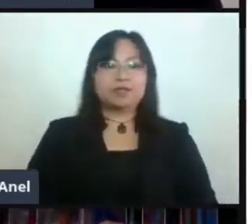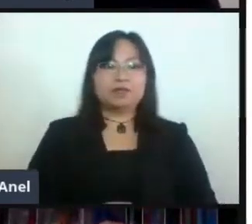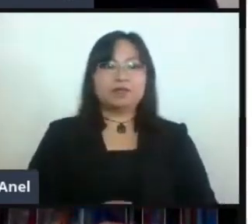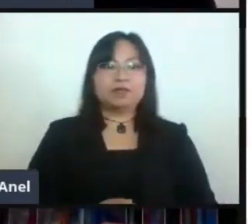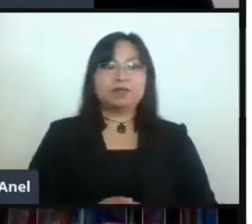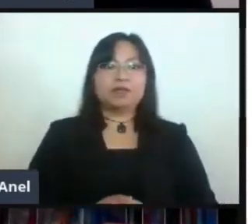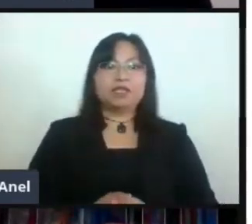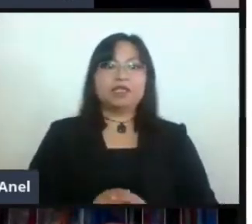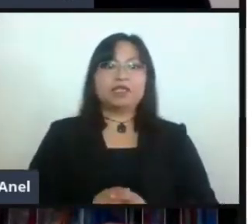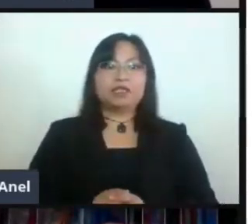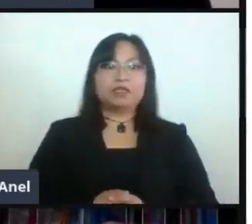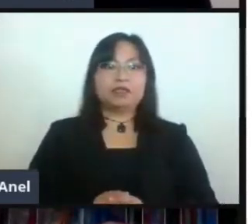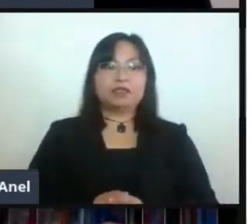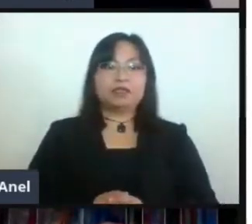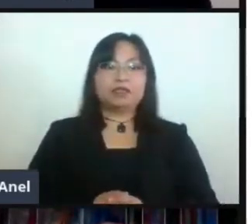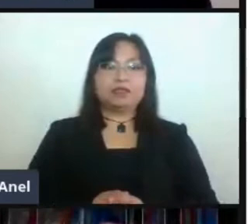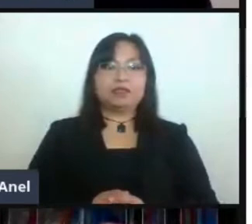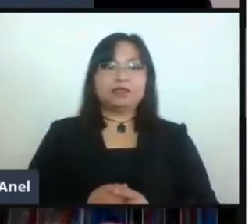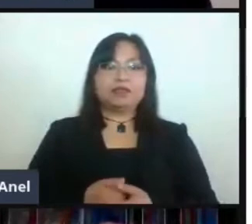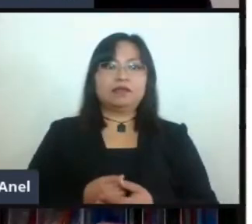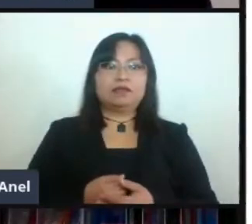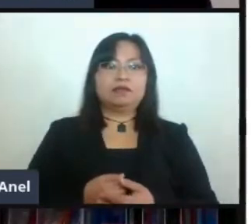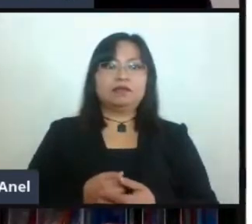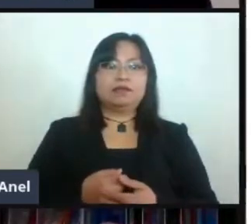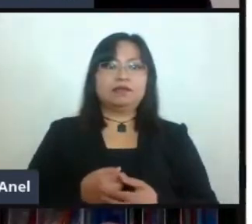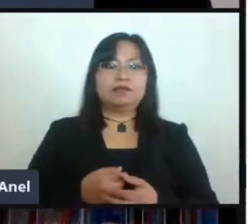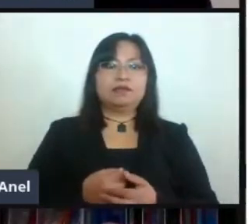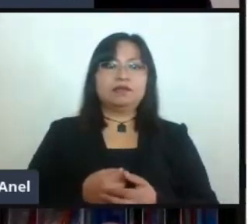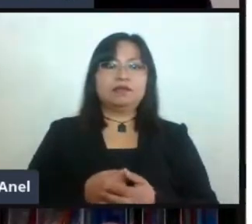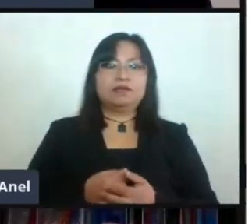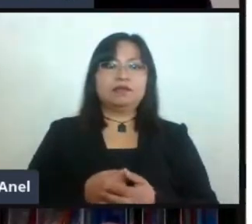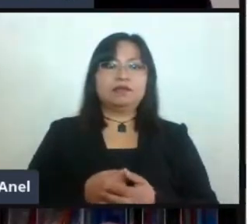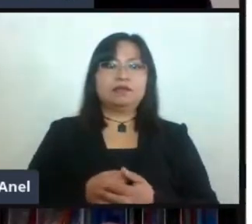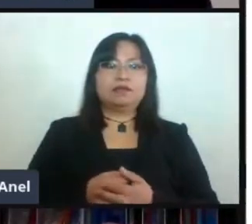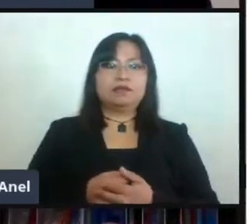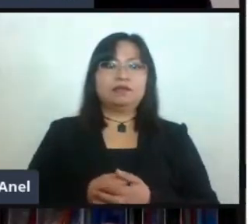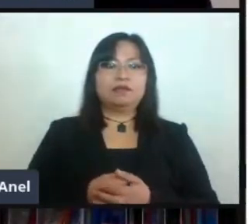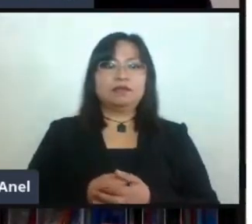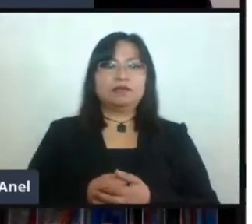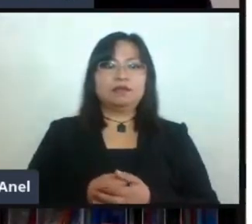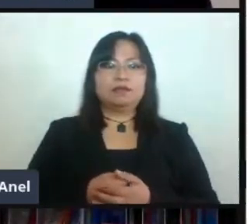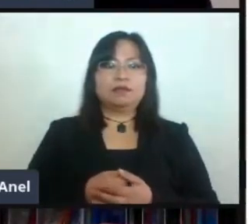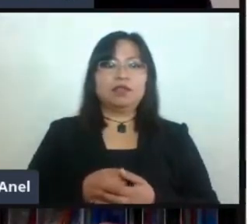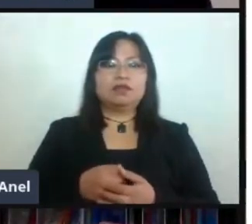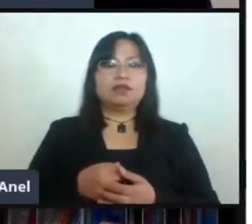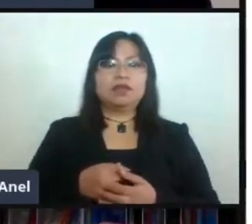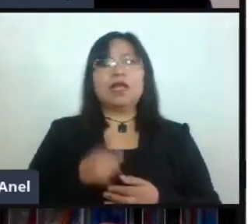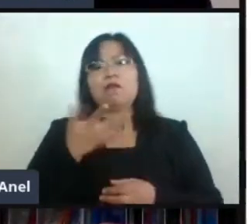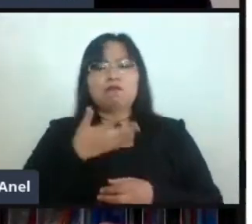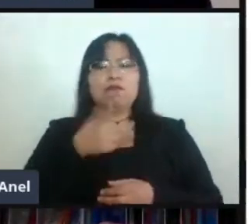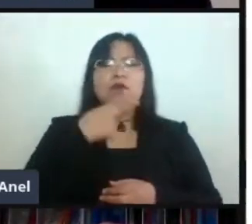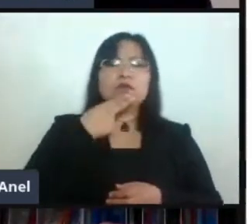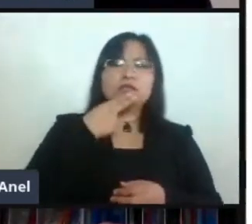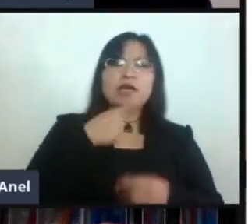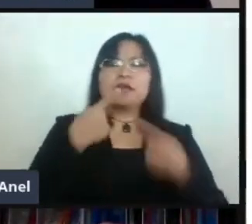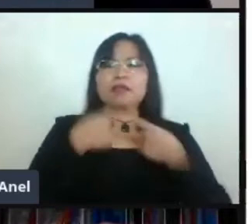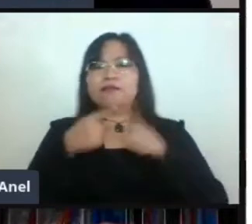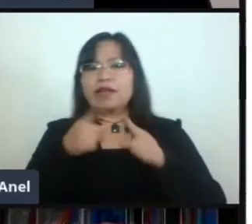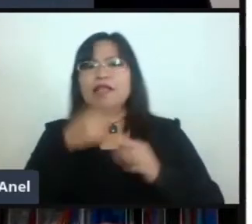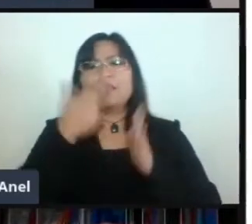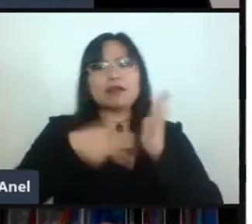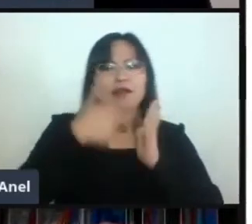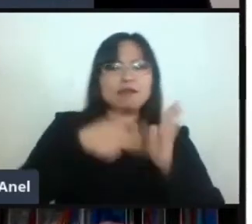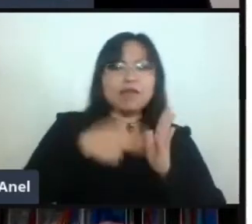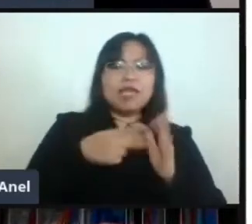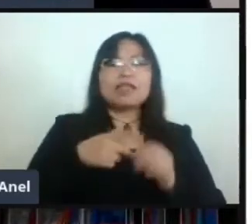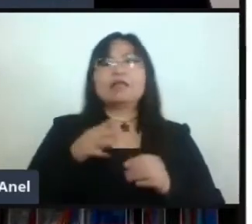Las estrategias de evaluación a distancia, recuerden que pueden ser sumativas y formativas. Importante que en este contexto nuestro